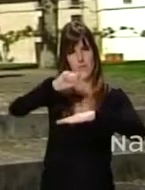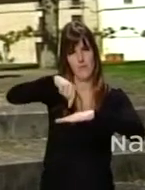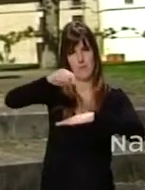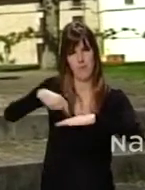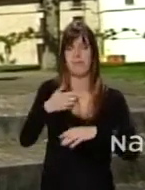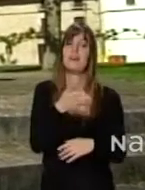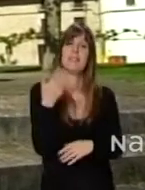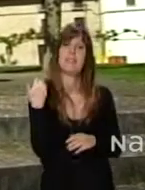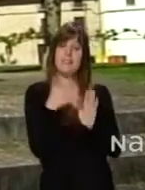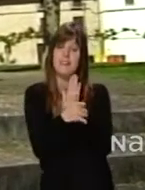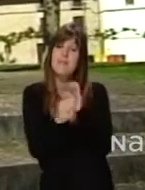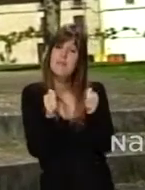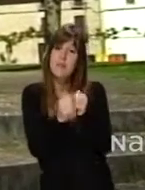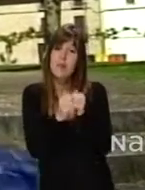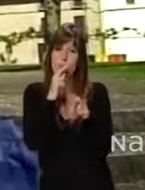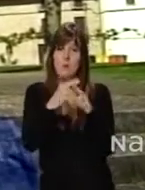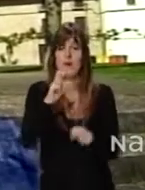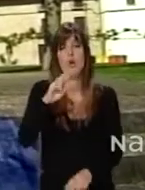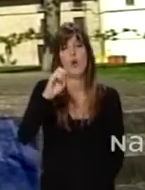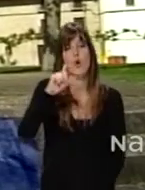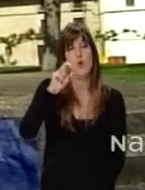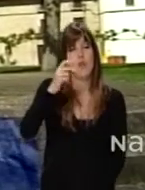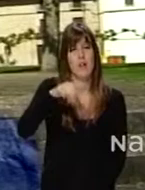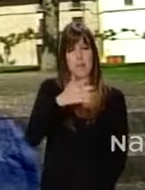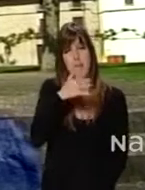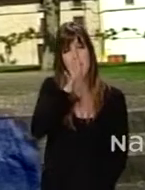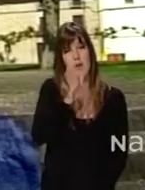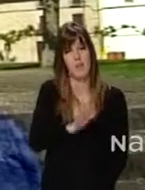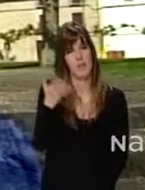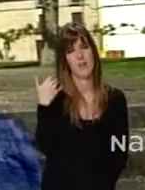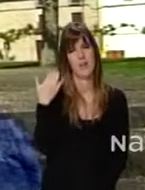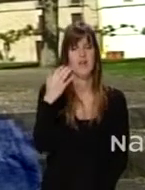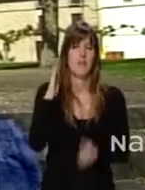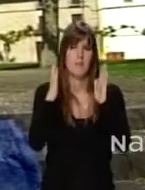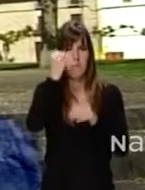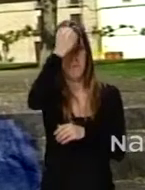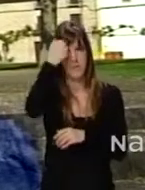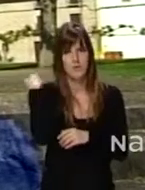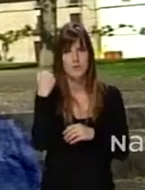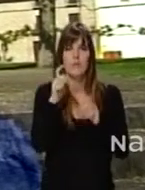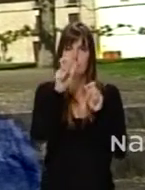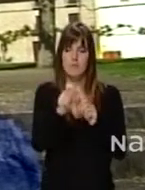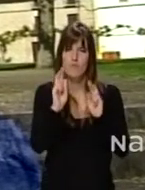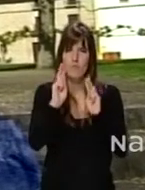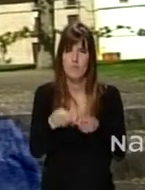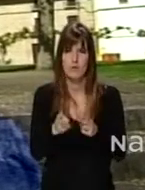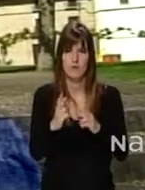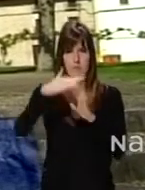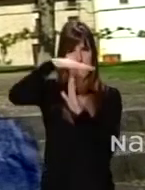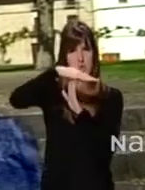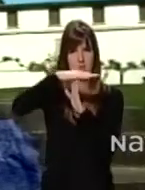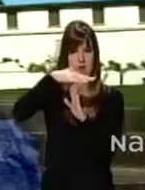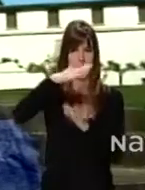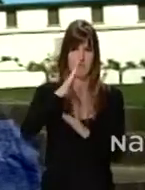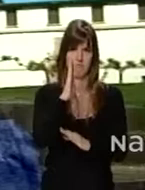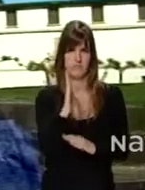hablábamos antes. Es una especie de menhir, solo que en vez de estar puesto en vertical, está aquí tumbado, en horizontal. ¿Y aquí era